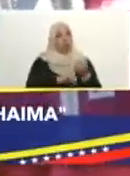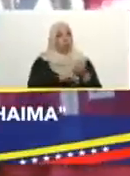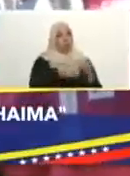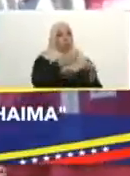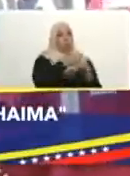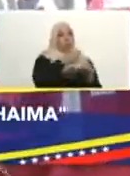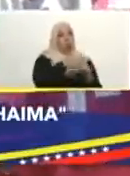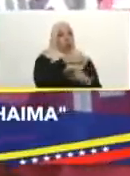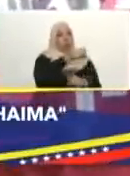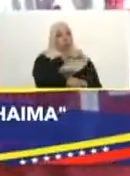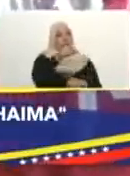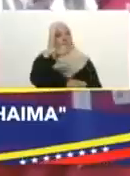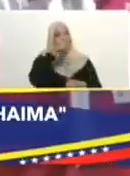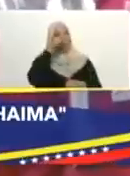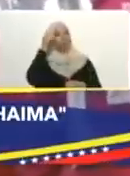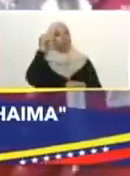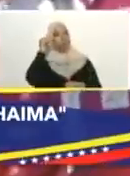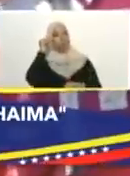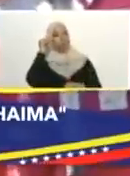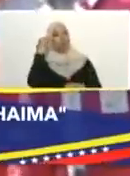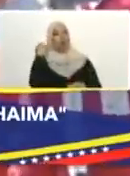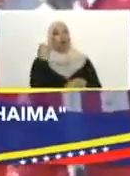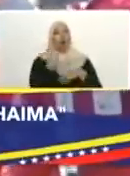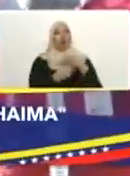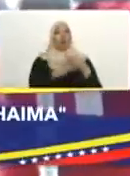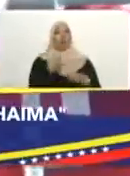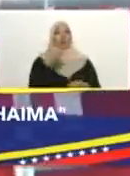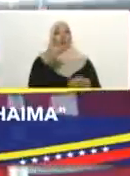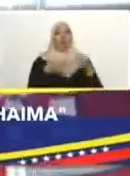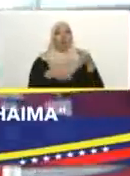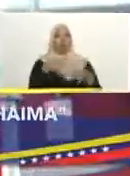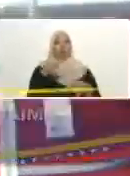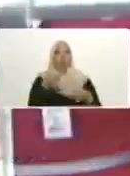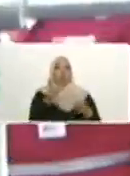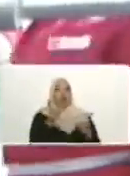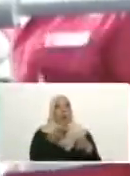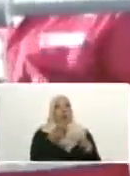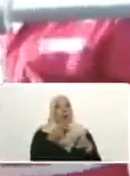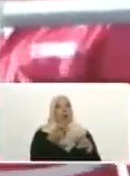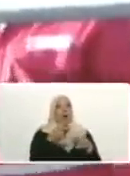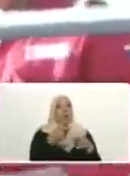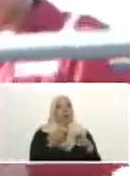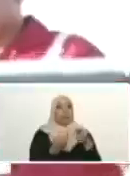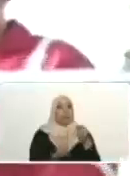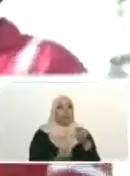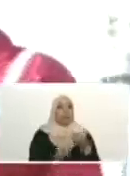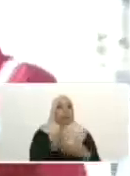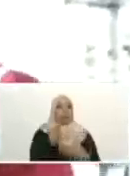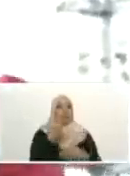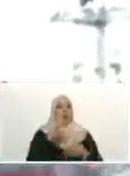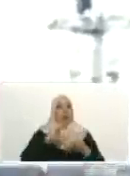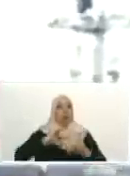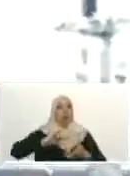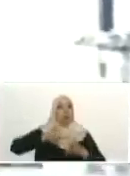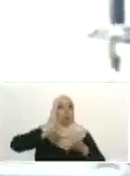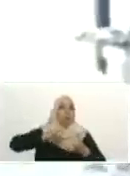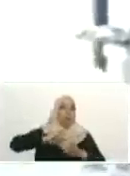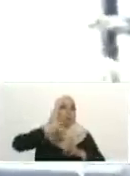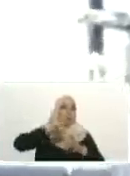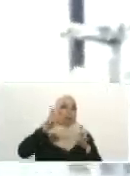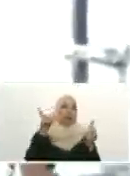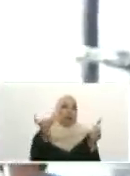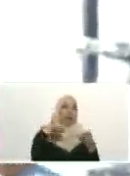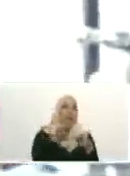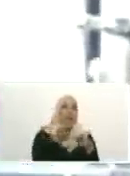sale la muestra. De acuerdo. Lo primero que debemos hacer justamente es desgasificar el pozo, porque justamente él viene con una bomba de gas, bien, el